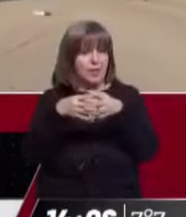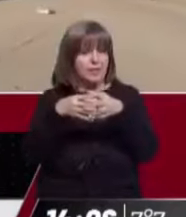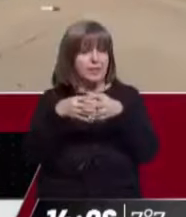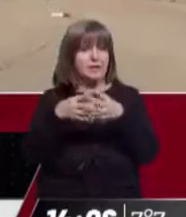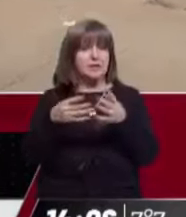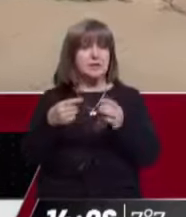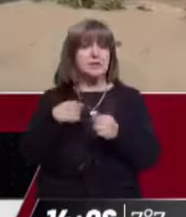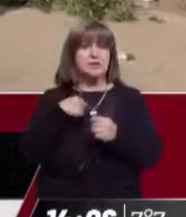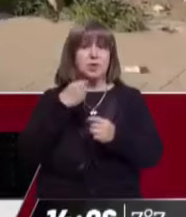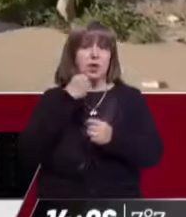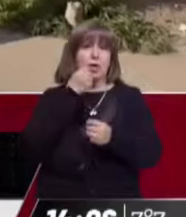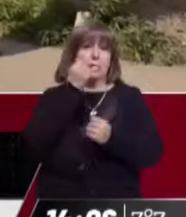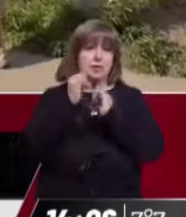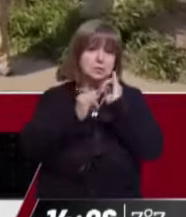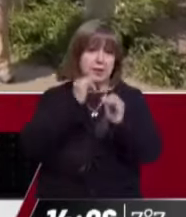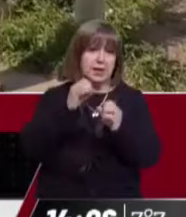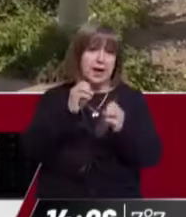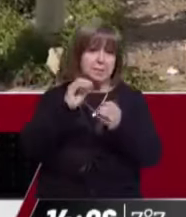No les puedo dar más.